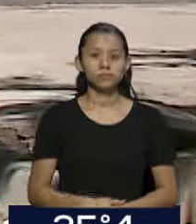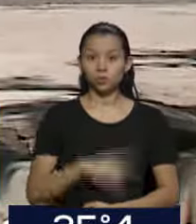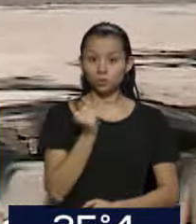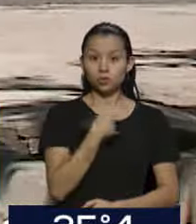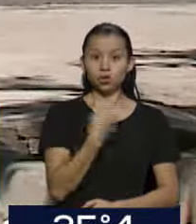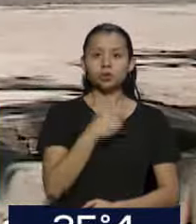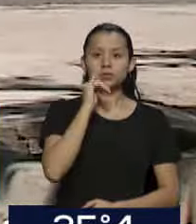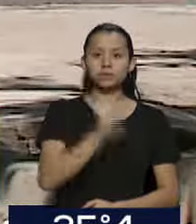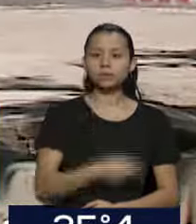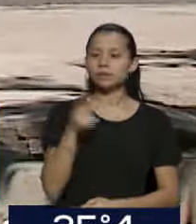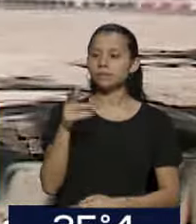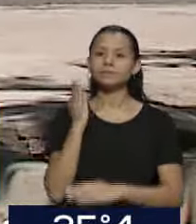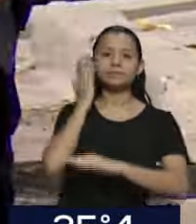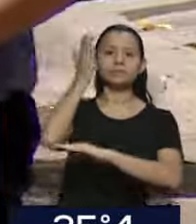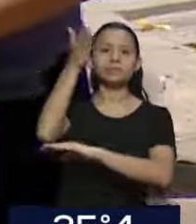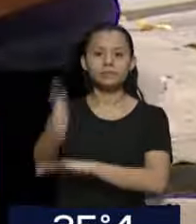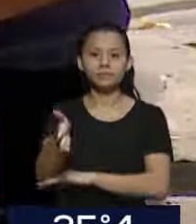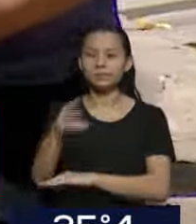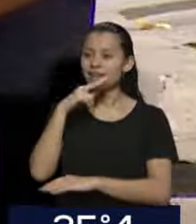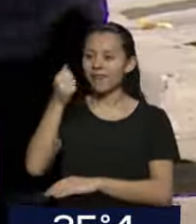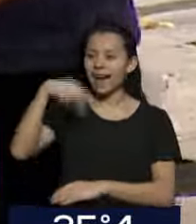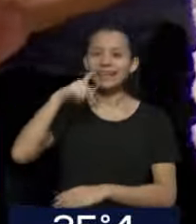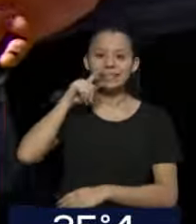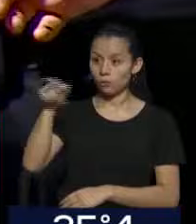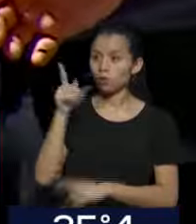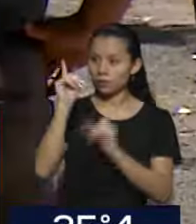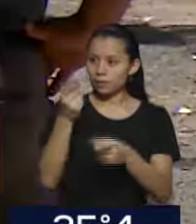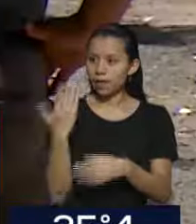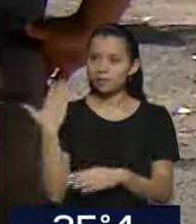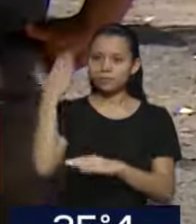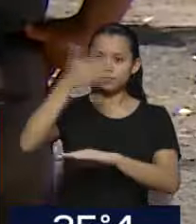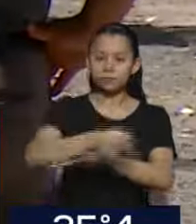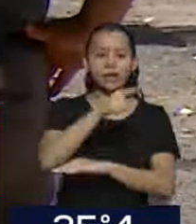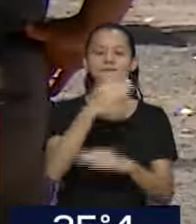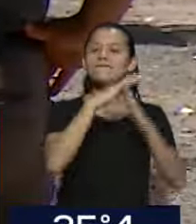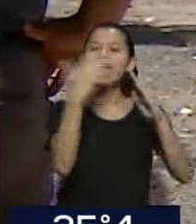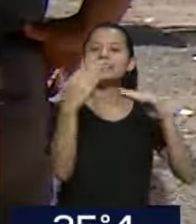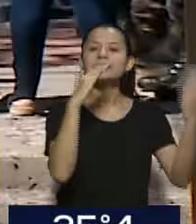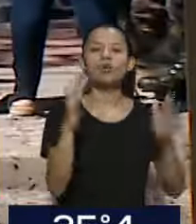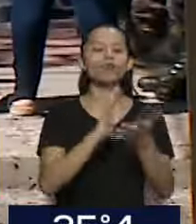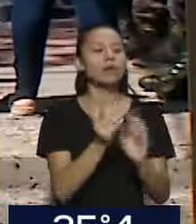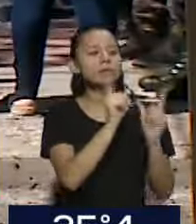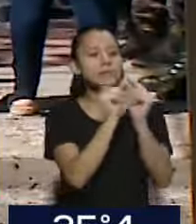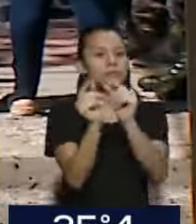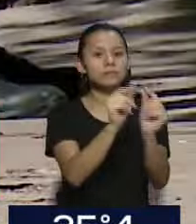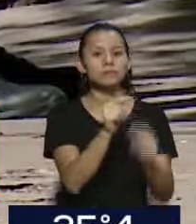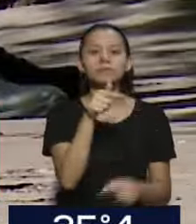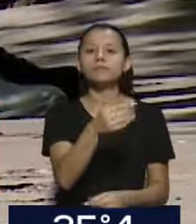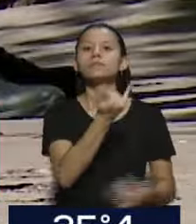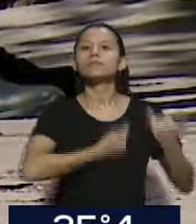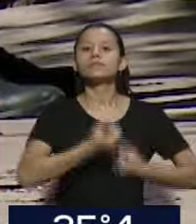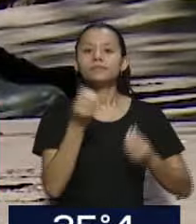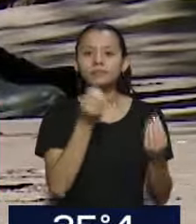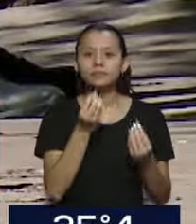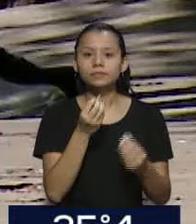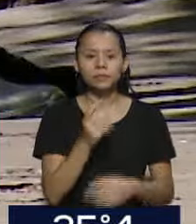de hecho, Vani, pudiste estar ahí a charlar con vecinos y los mismos vecinos decían: sentimos el impacto, todos